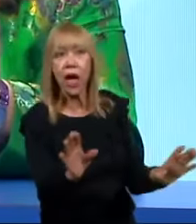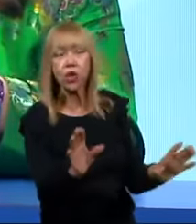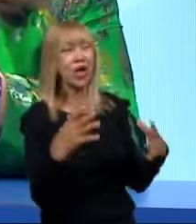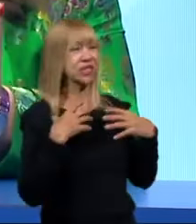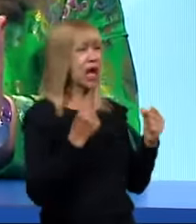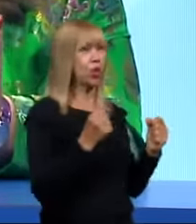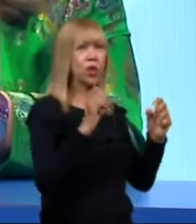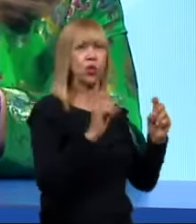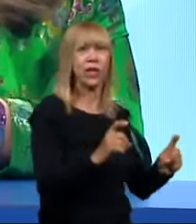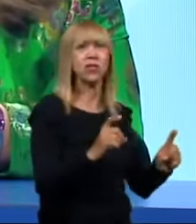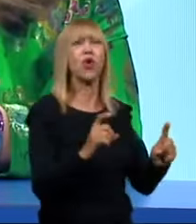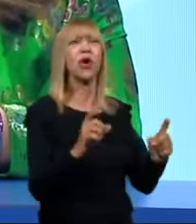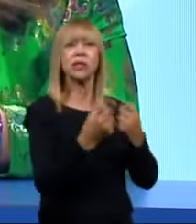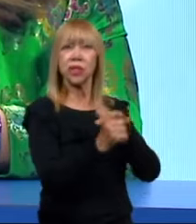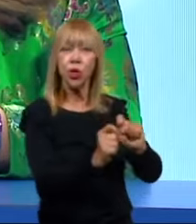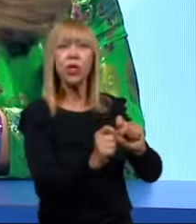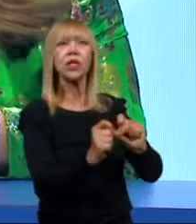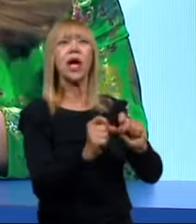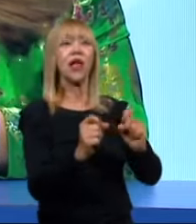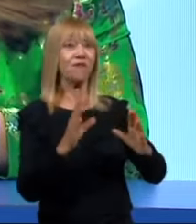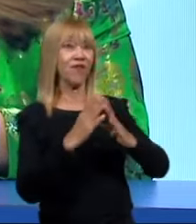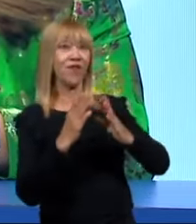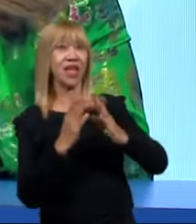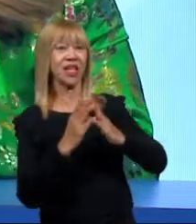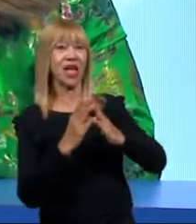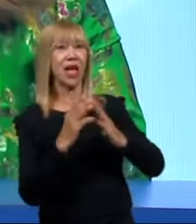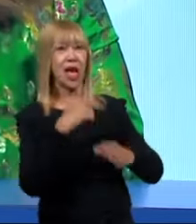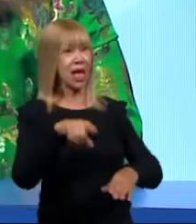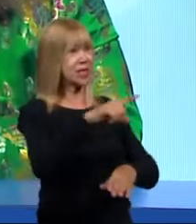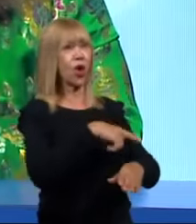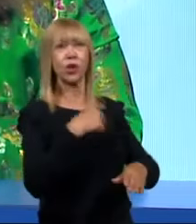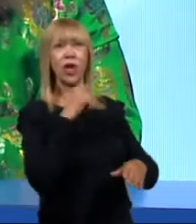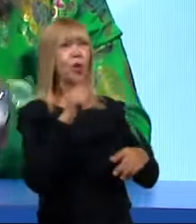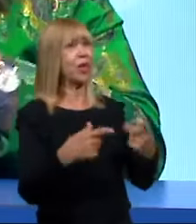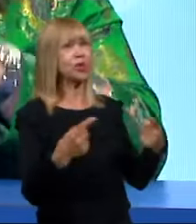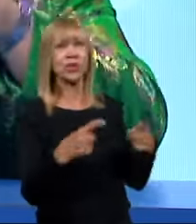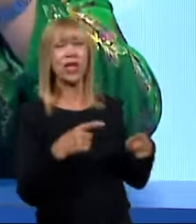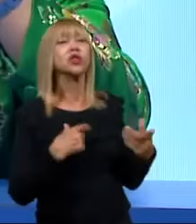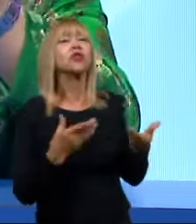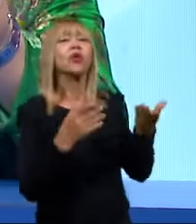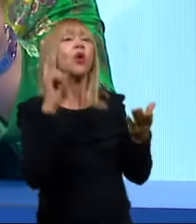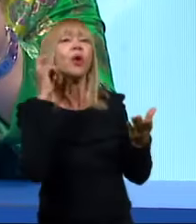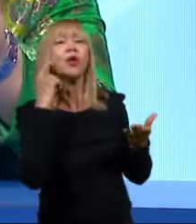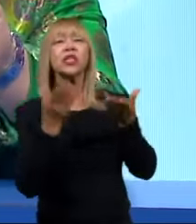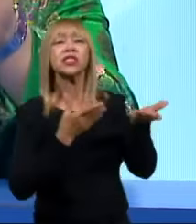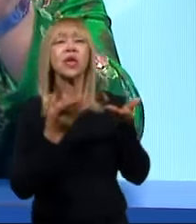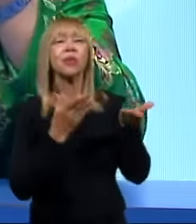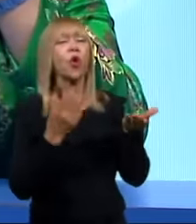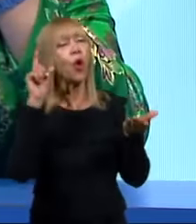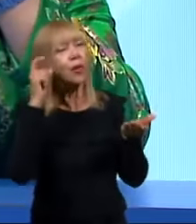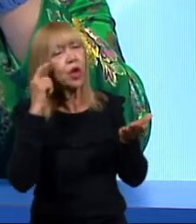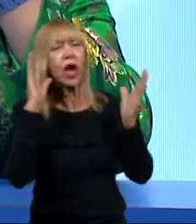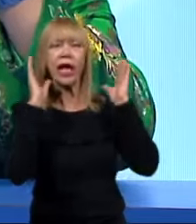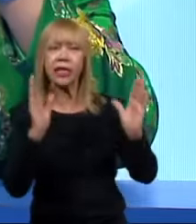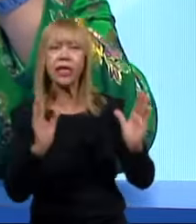salud, en educación, en seguridad, en vivienda. Esas cosas no pueden pasar. Yo te ofrezco un gobierno de servicios, un gobierno que